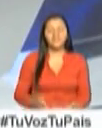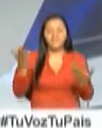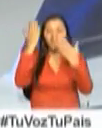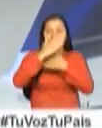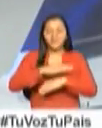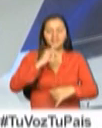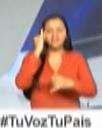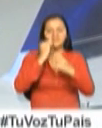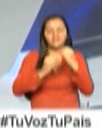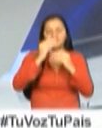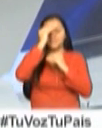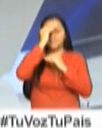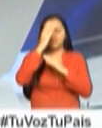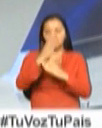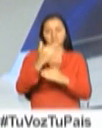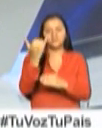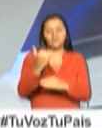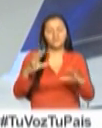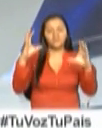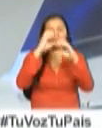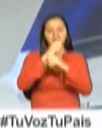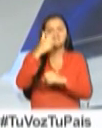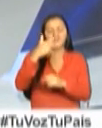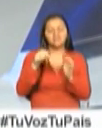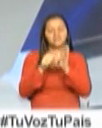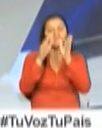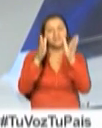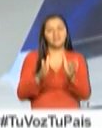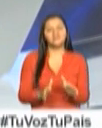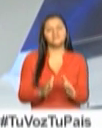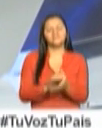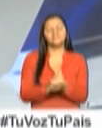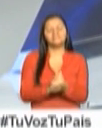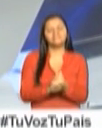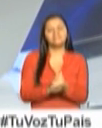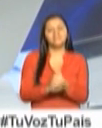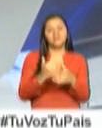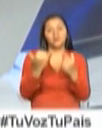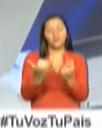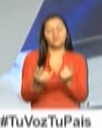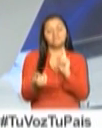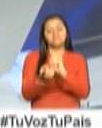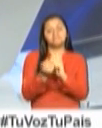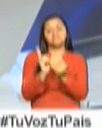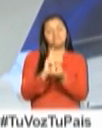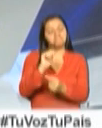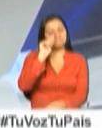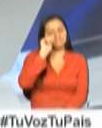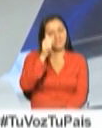final de la transmisión de la emisión estelar de su noticiero Ciudadano. Nos encontraremos el día